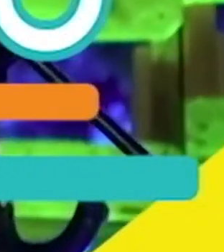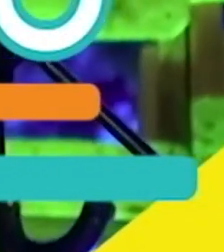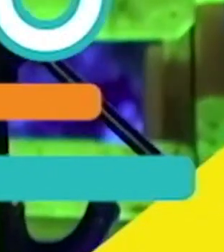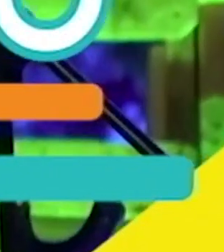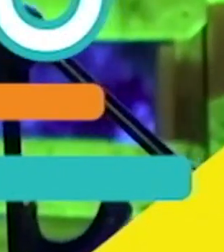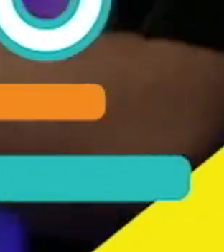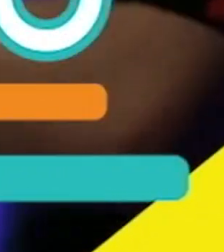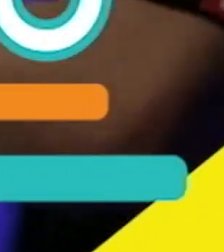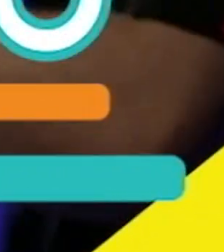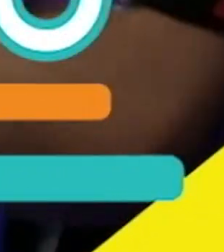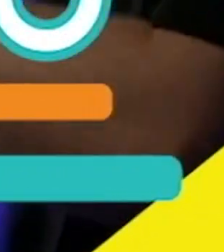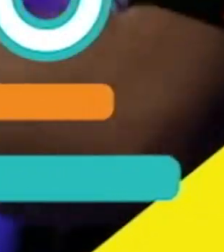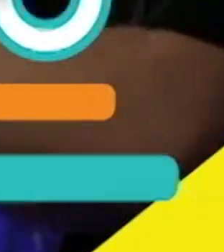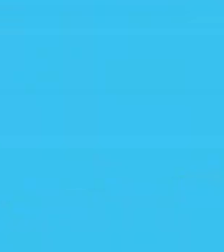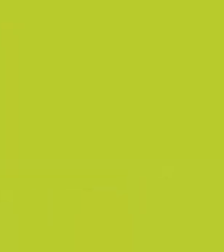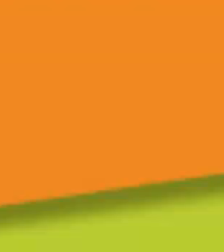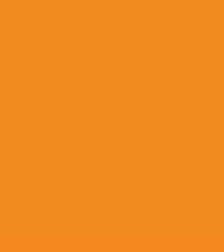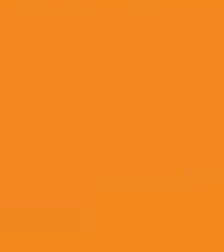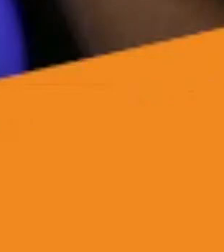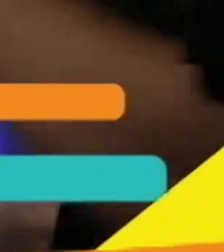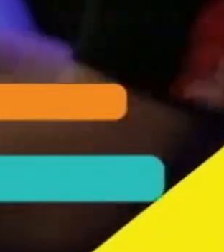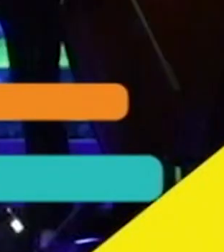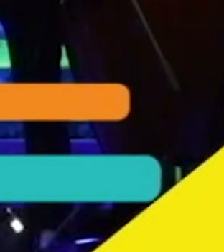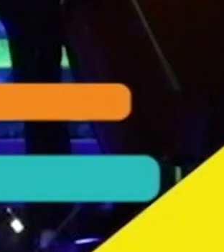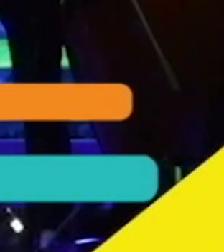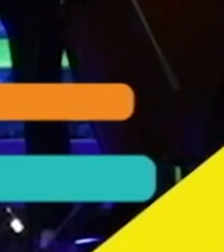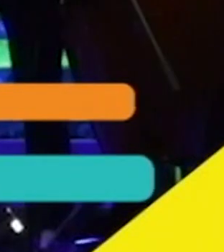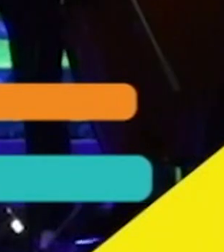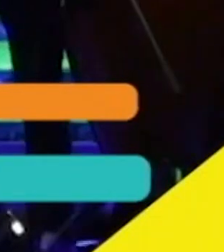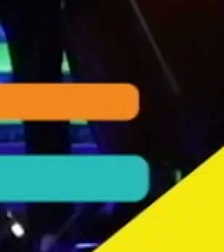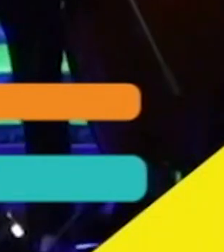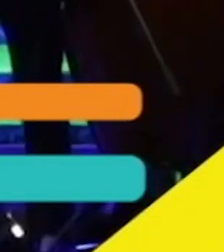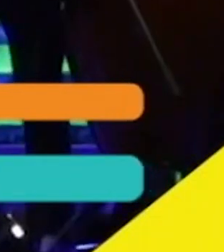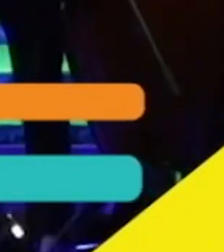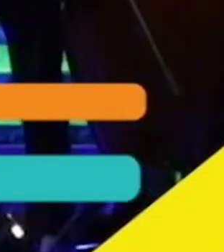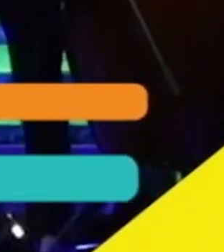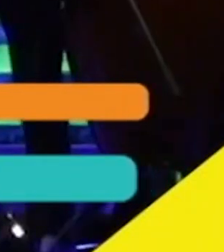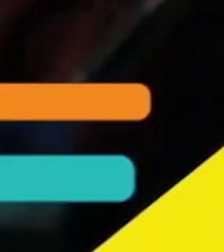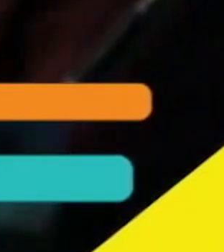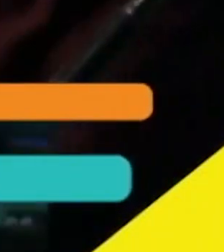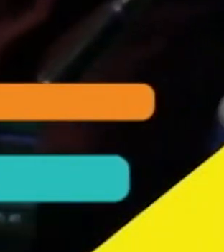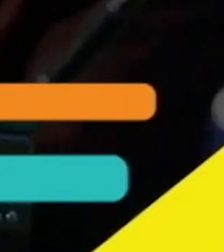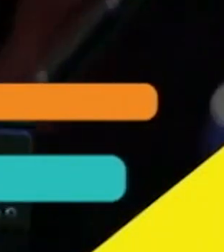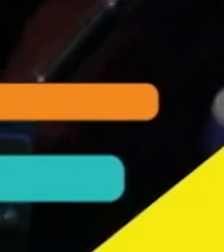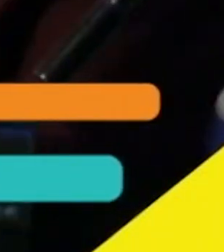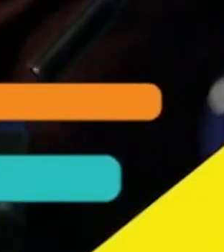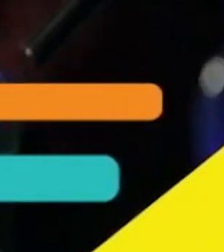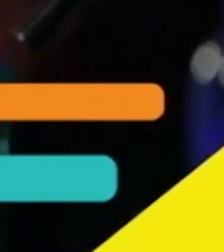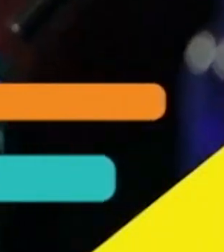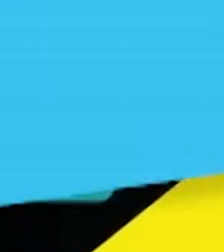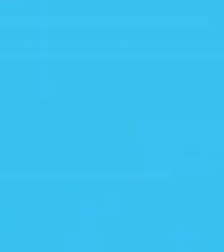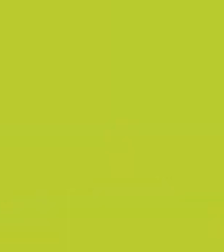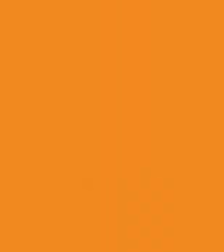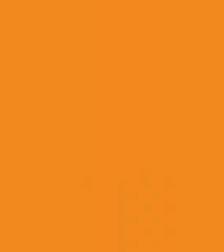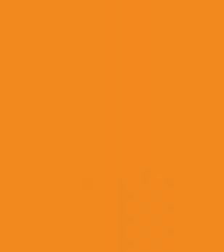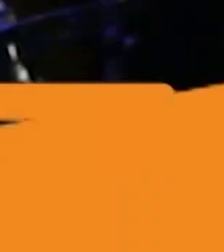Festival Cervantino, en su edición número 47, nos lleva este viernes 1 de mayo hasta Guanajuato,